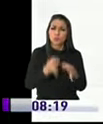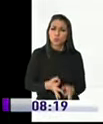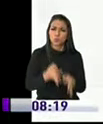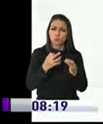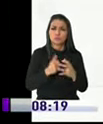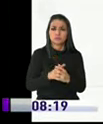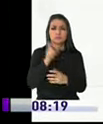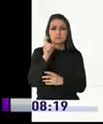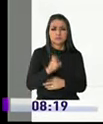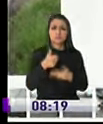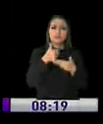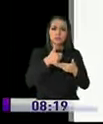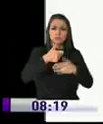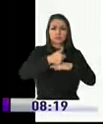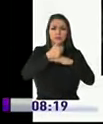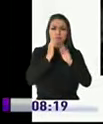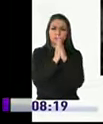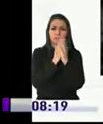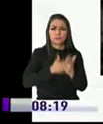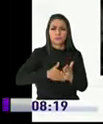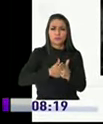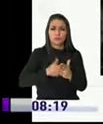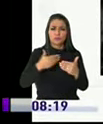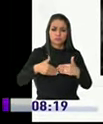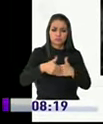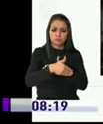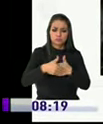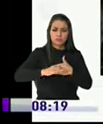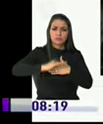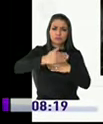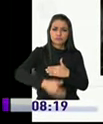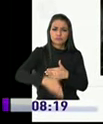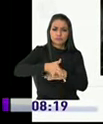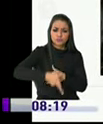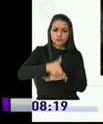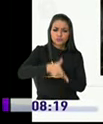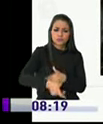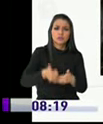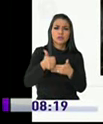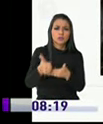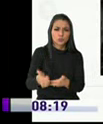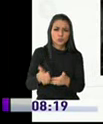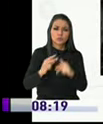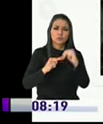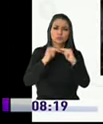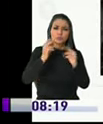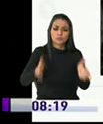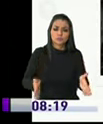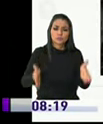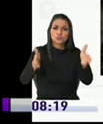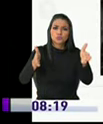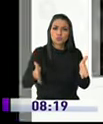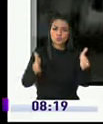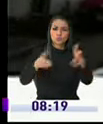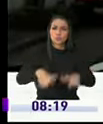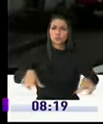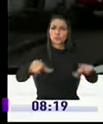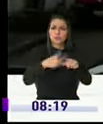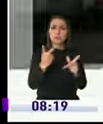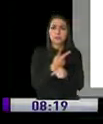ayuda de las autoridades para que pongan un rompe velocidades o para que ayuden a construir un muro de contención en este sector. Esta es la